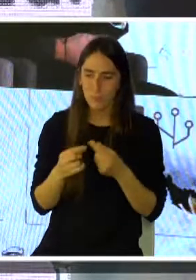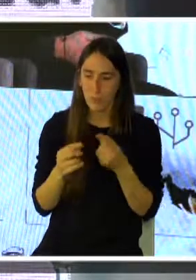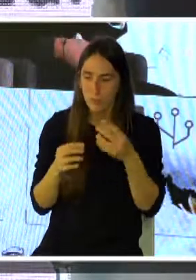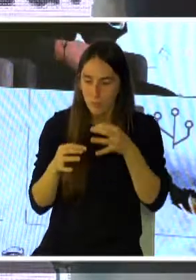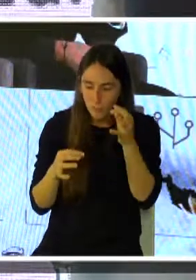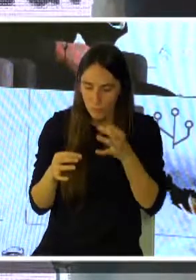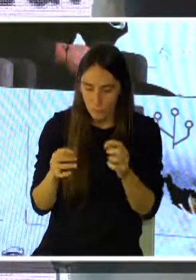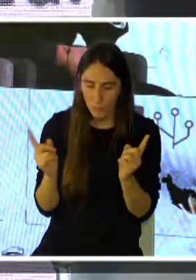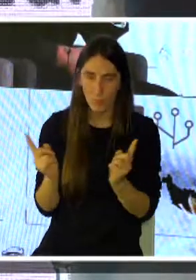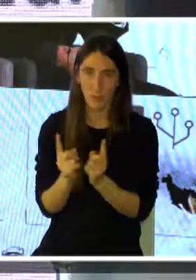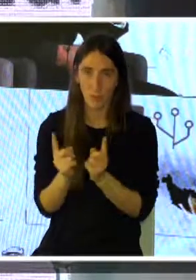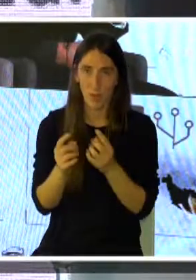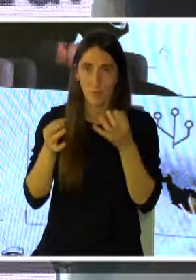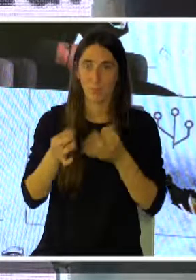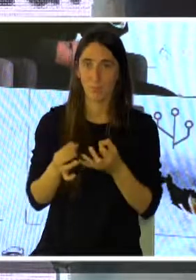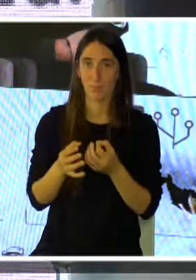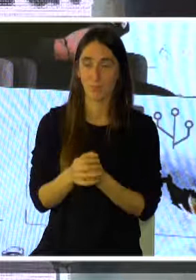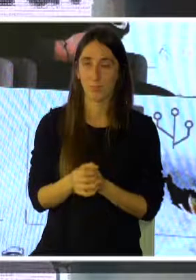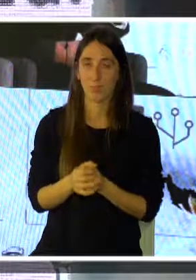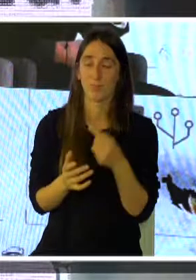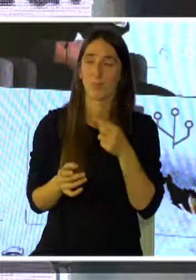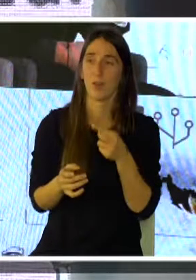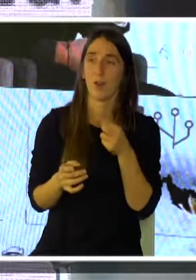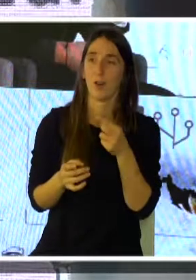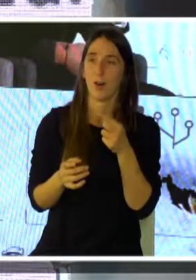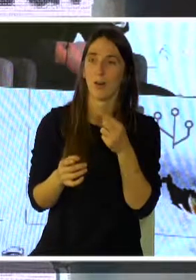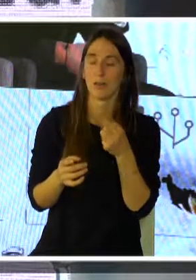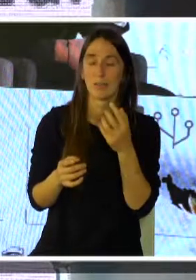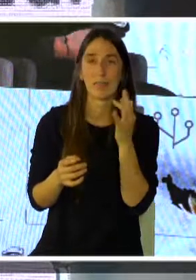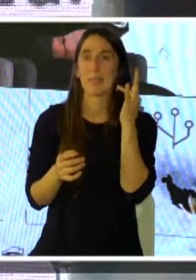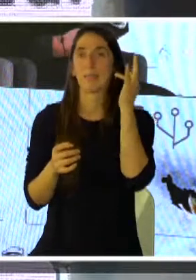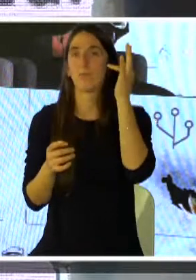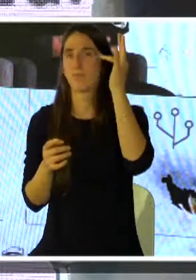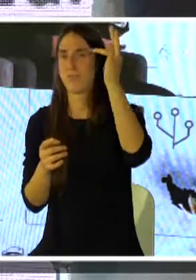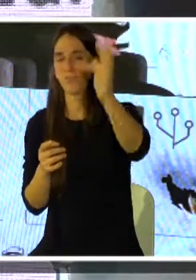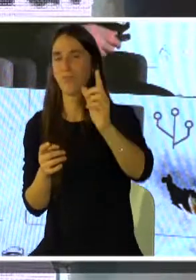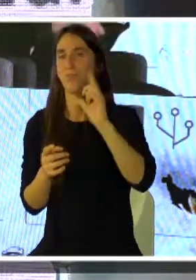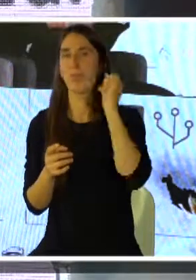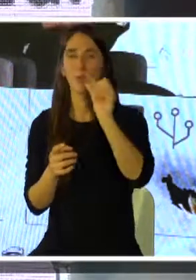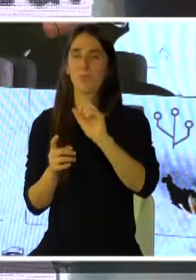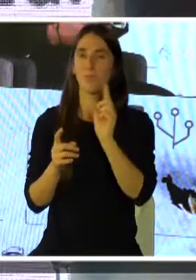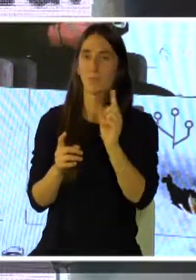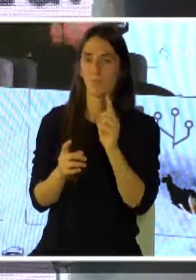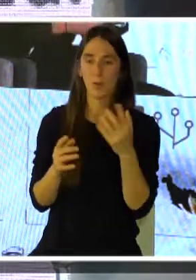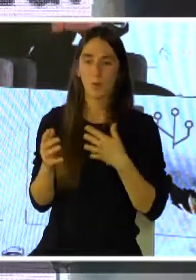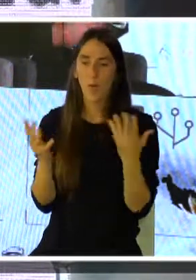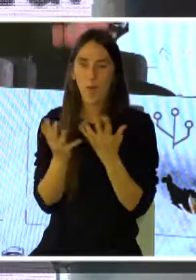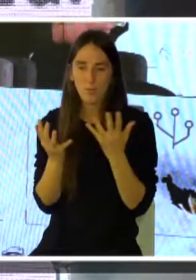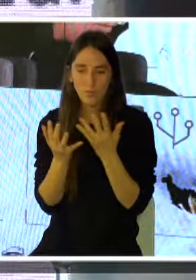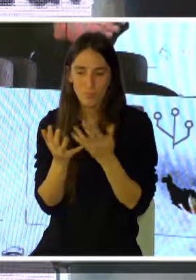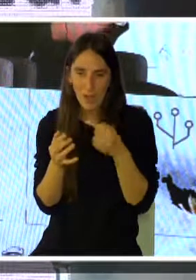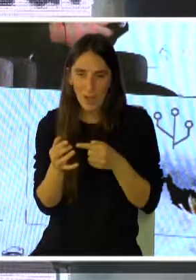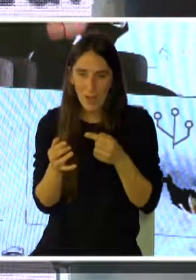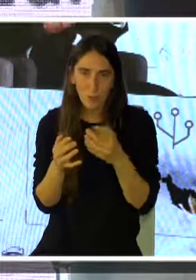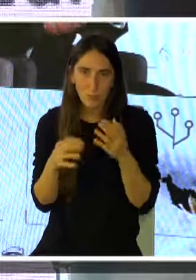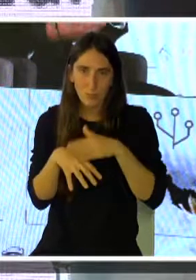cosas concretas. Y eso no está tan lejano, porque si bien la ciencia de datos se habla como algo futurista, está muy presente y